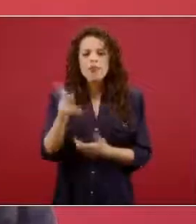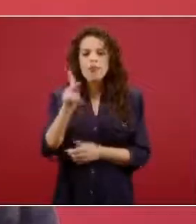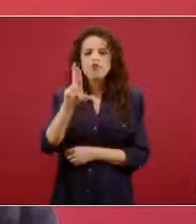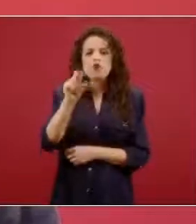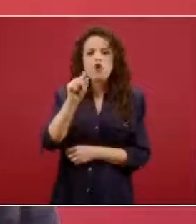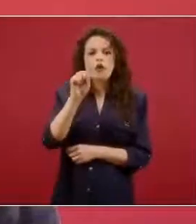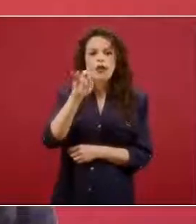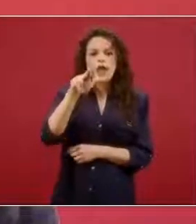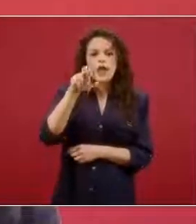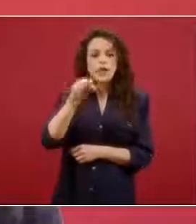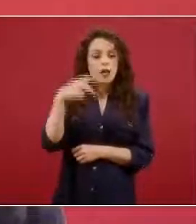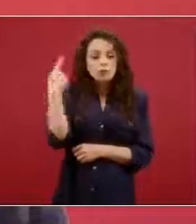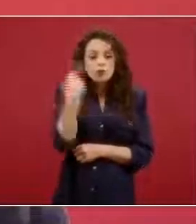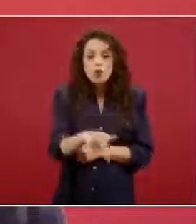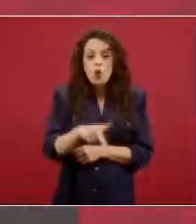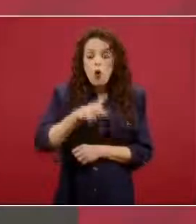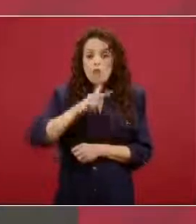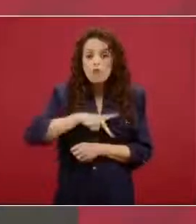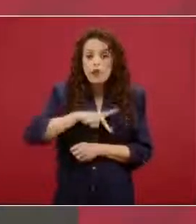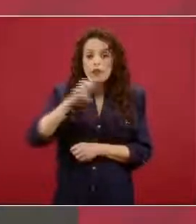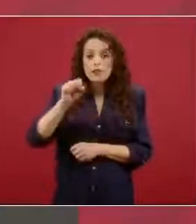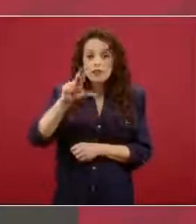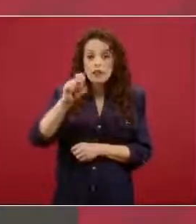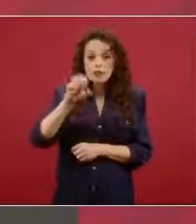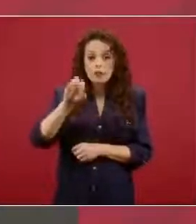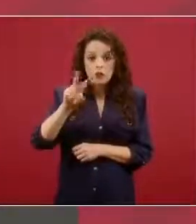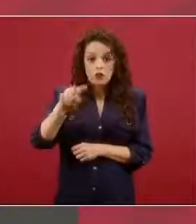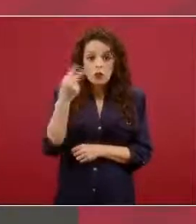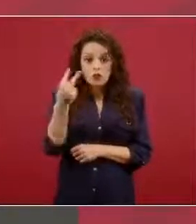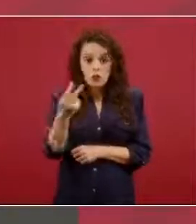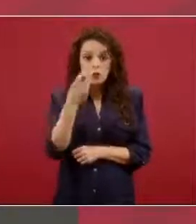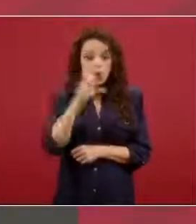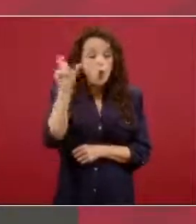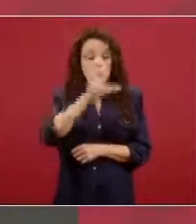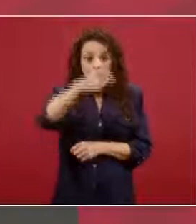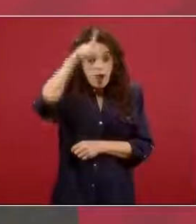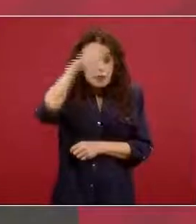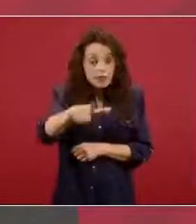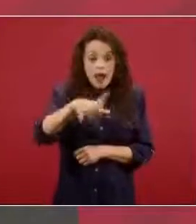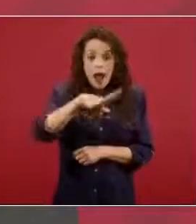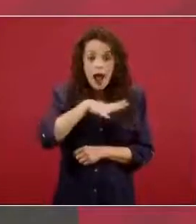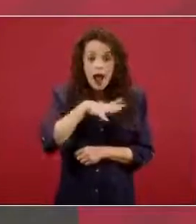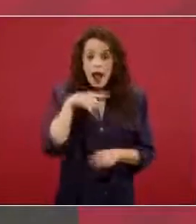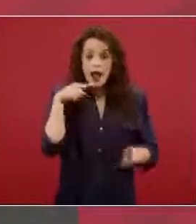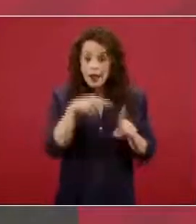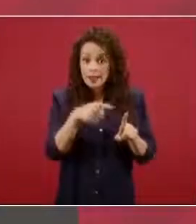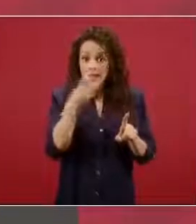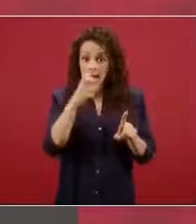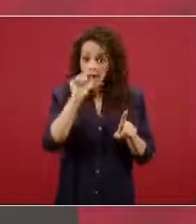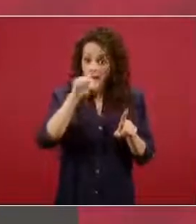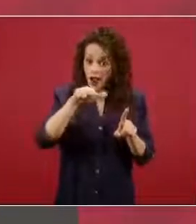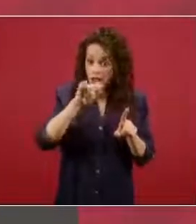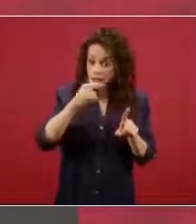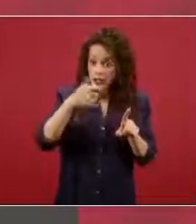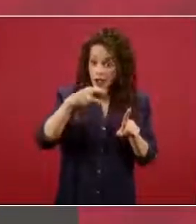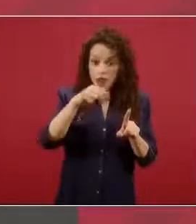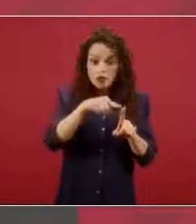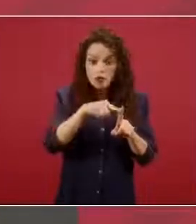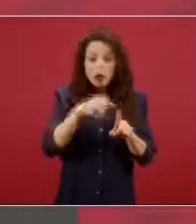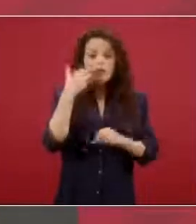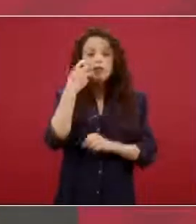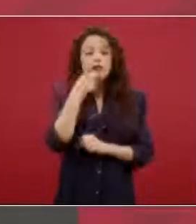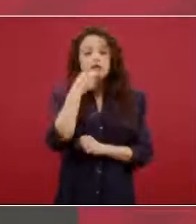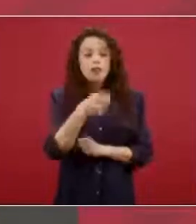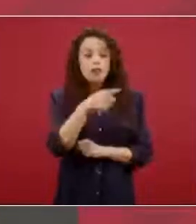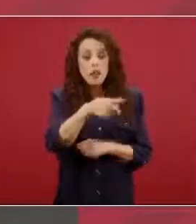proteínas del propio virus SARS-CoV-2. Por lo tanto, en el momento en que se detecta la presencia de estos antígenos, se habla de que